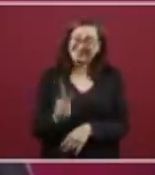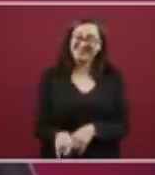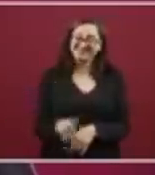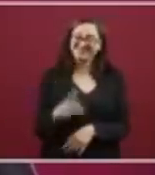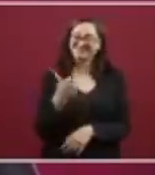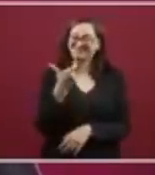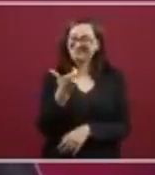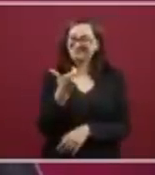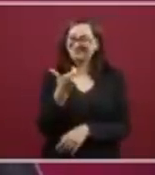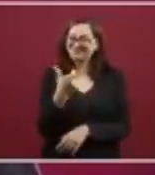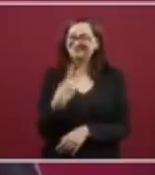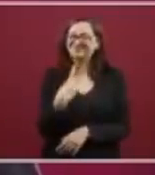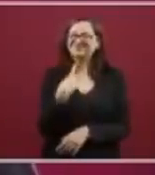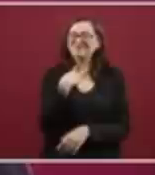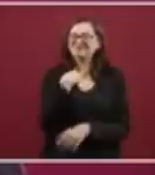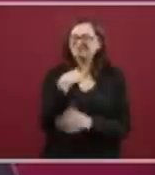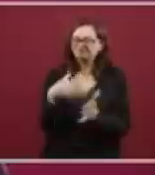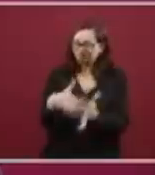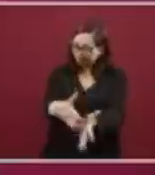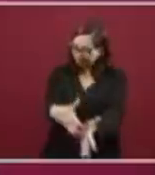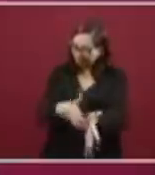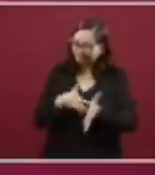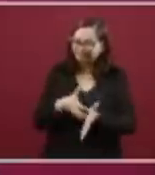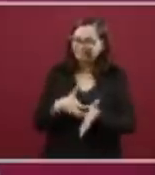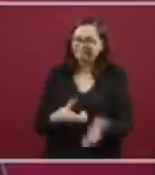Y ahora que se aprobó